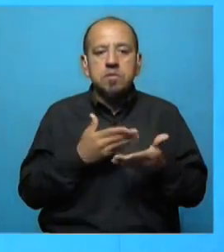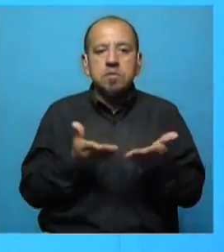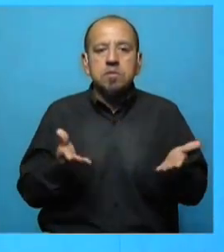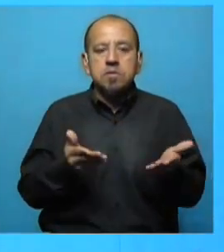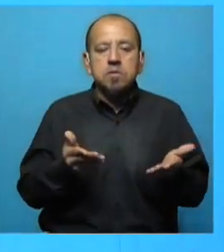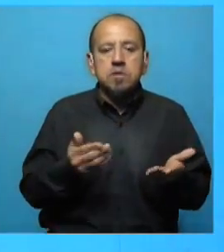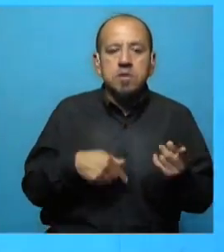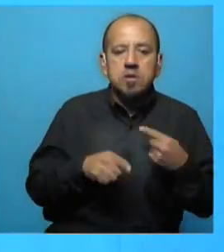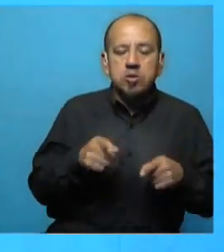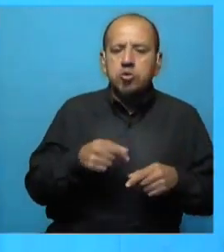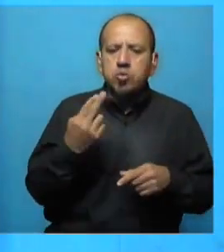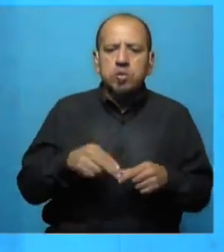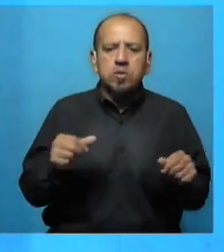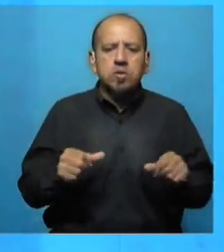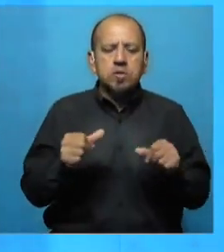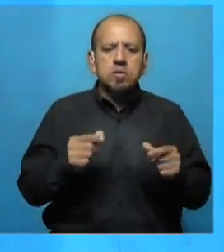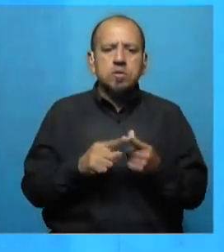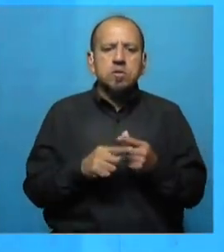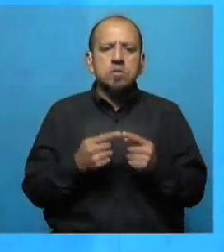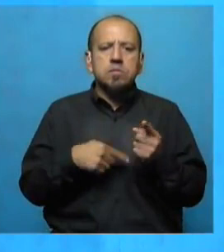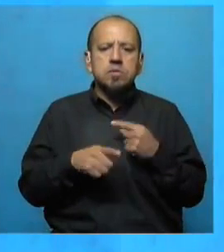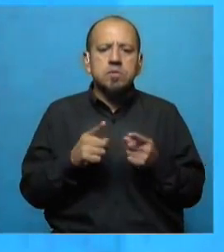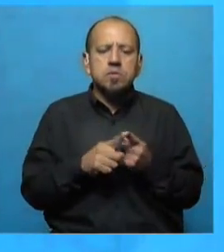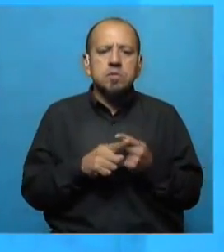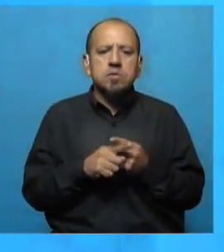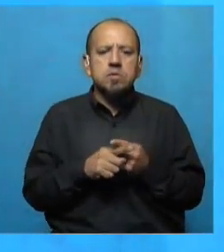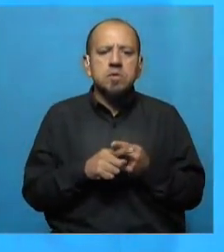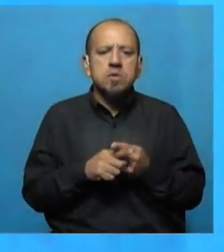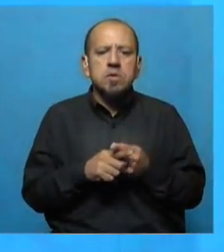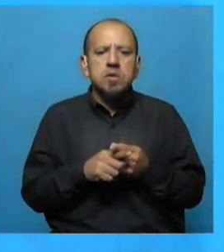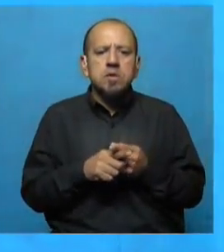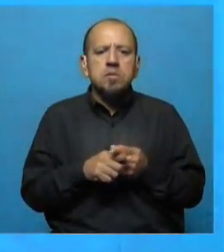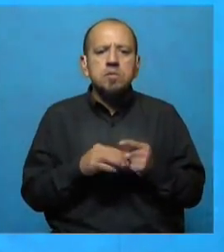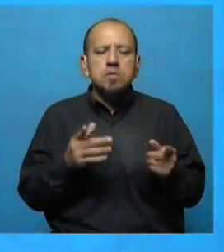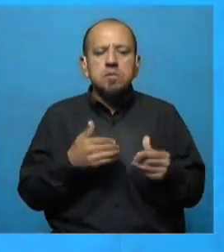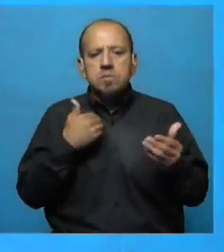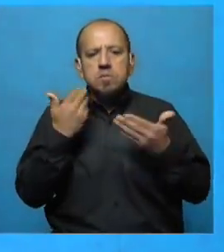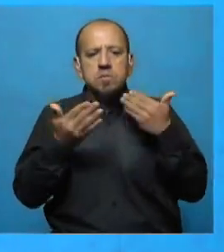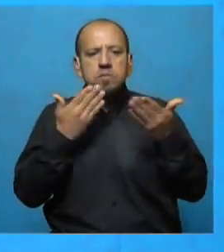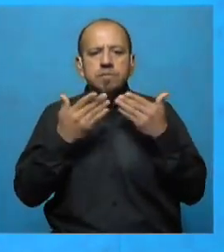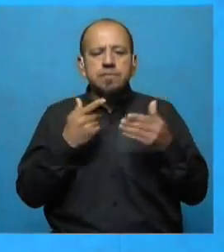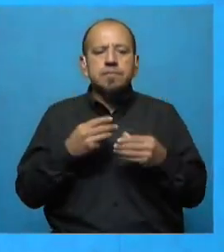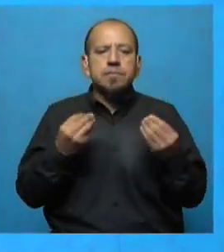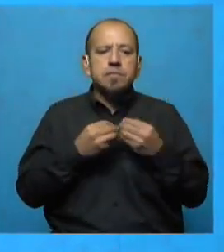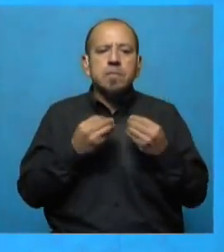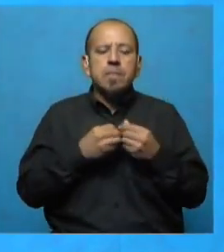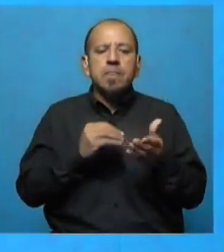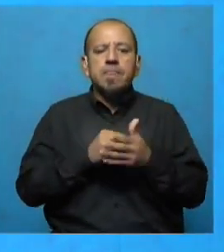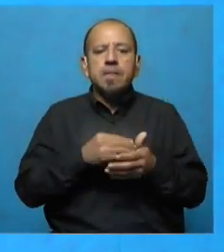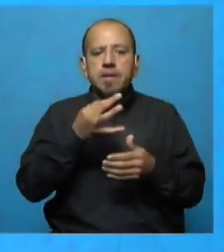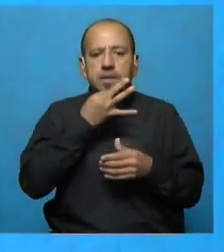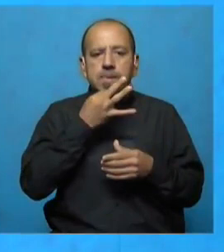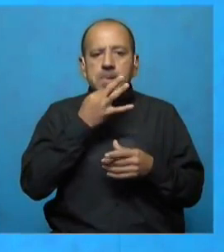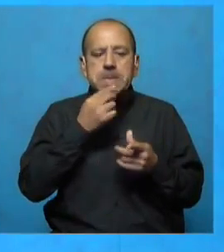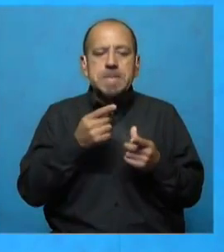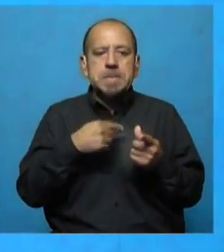gratuitamente nunca lo hice pero a mí luego me gusta generar es conversación yo muchas veces a través de un chiste con una noticia